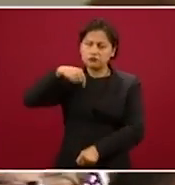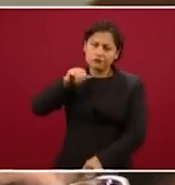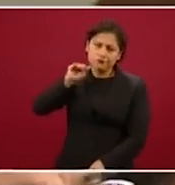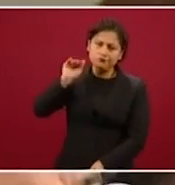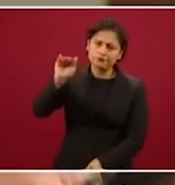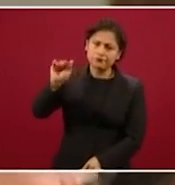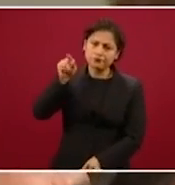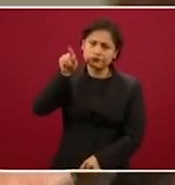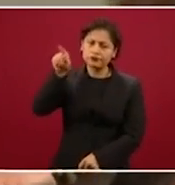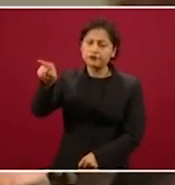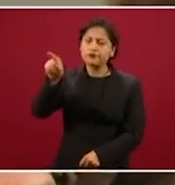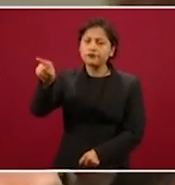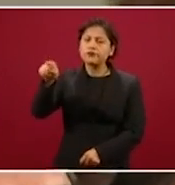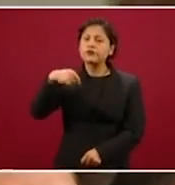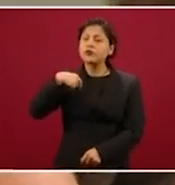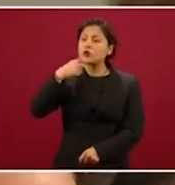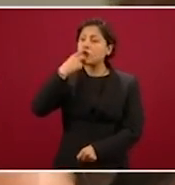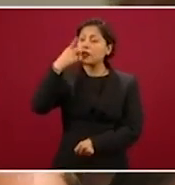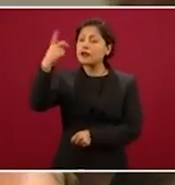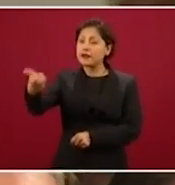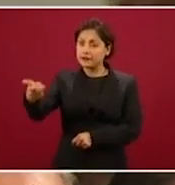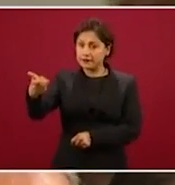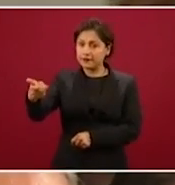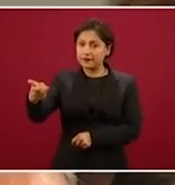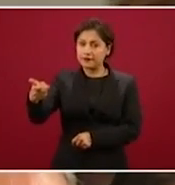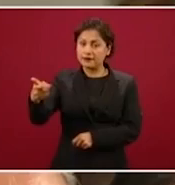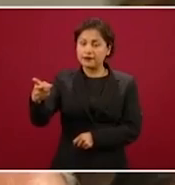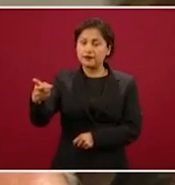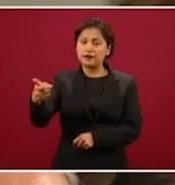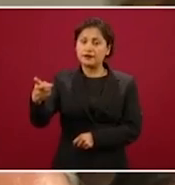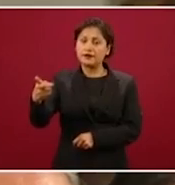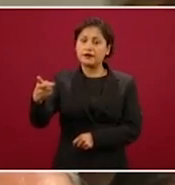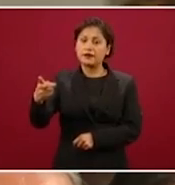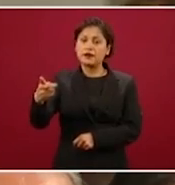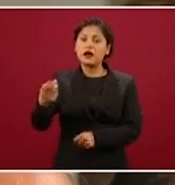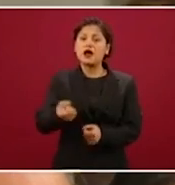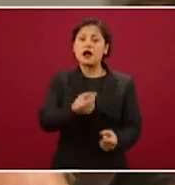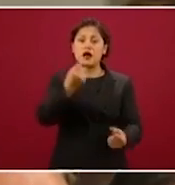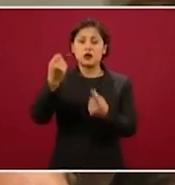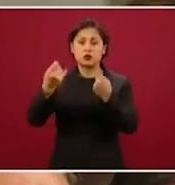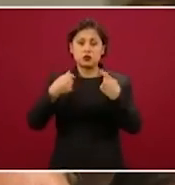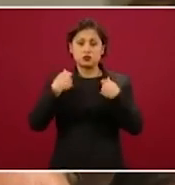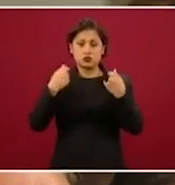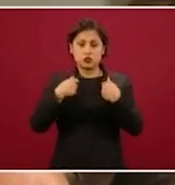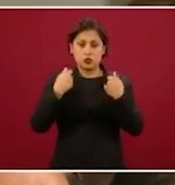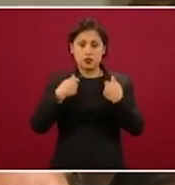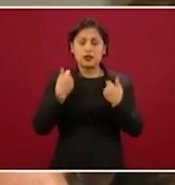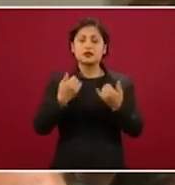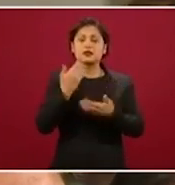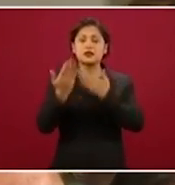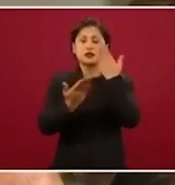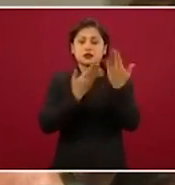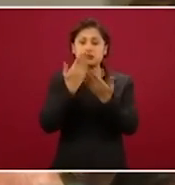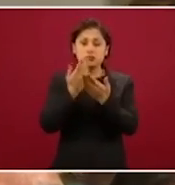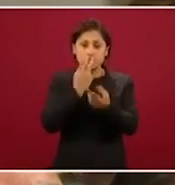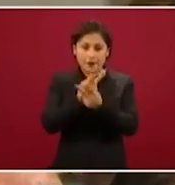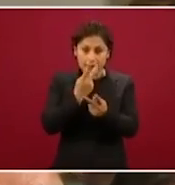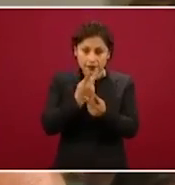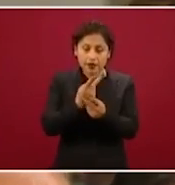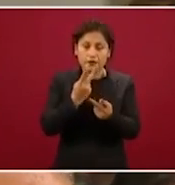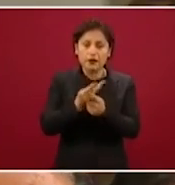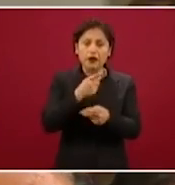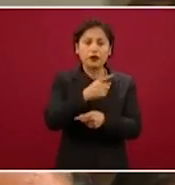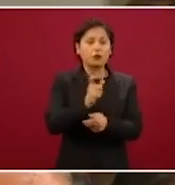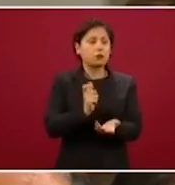algunos estudiantes de educación media superior no están percibiendo sus apoyos, sigue la misma